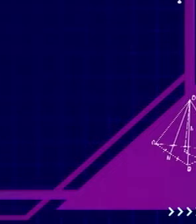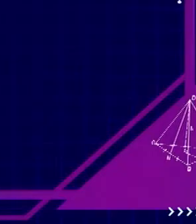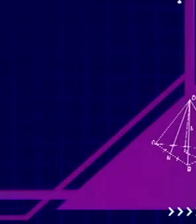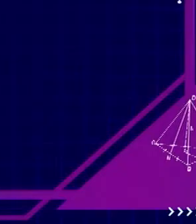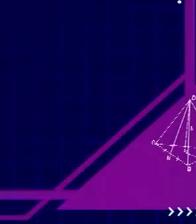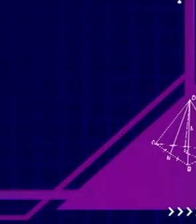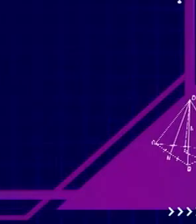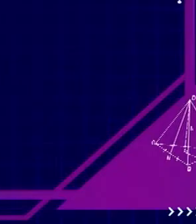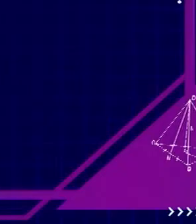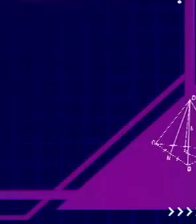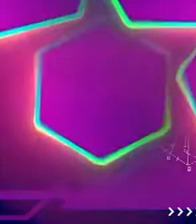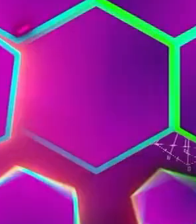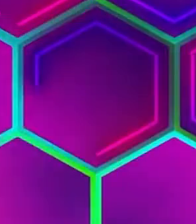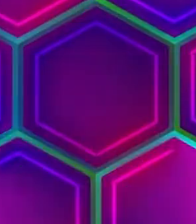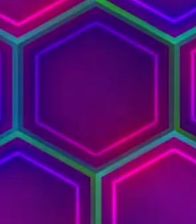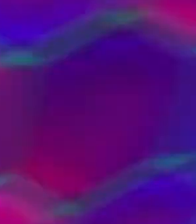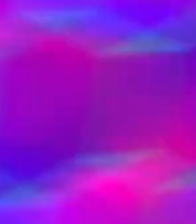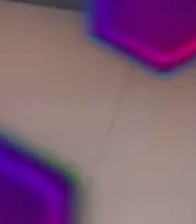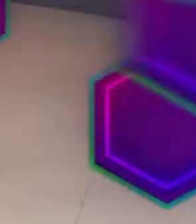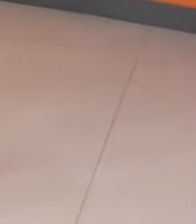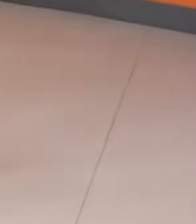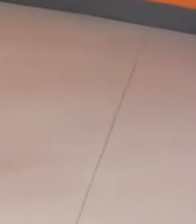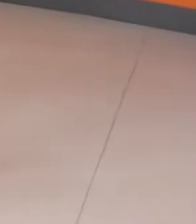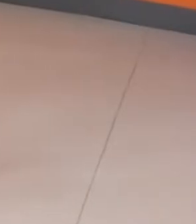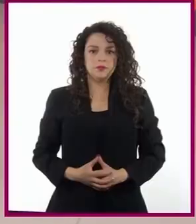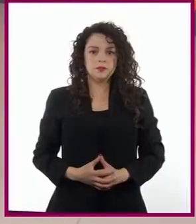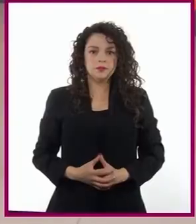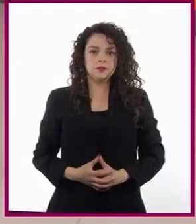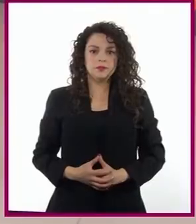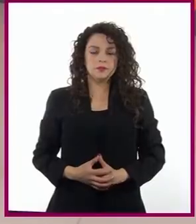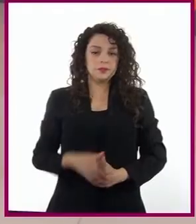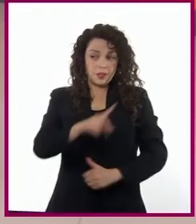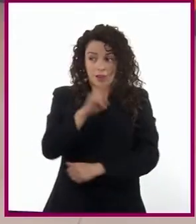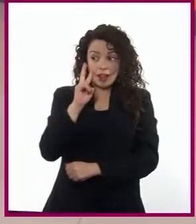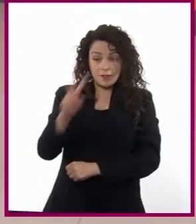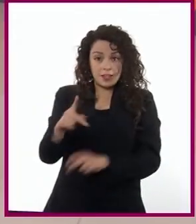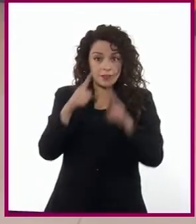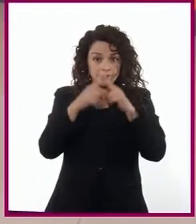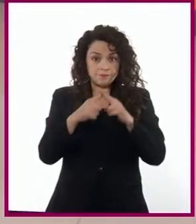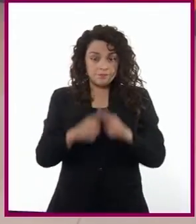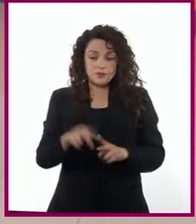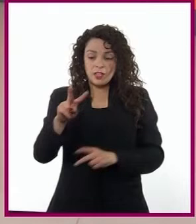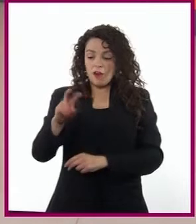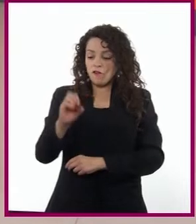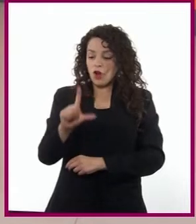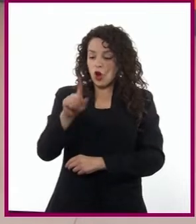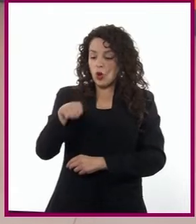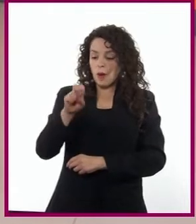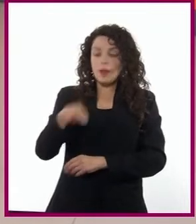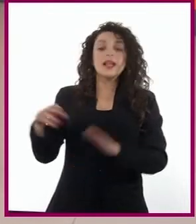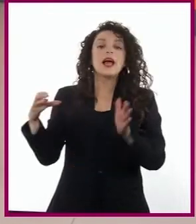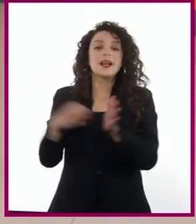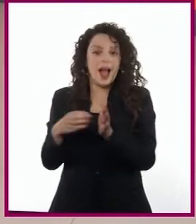cada tipo de contenedor? Primeramente vamos a calcular el volumen de las cajas. Alumnas y alumnos,